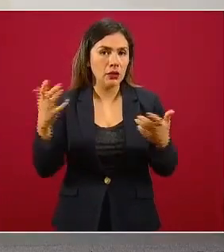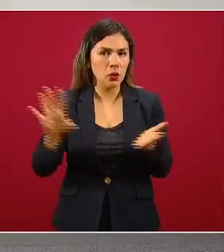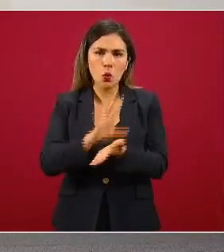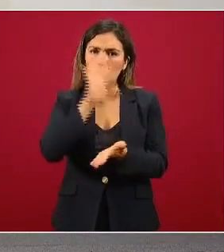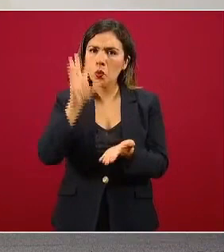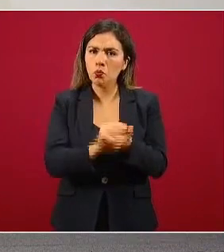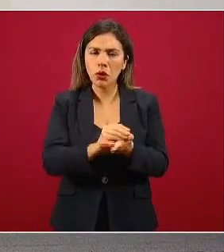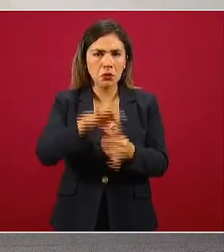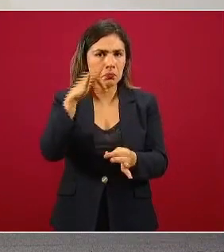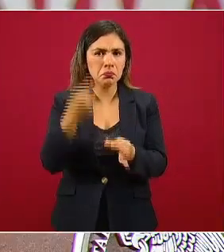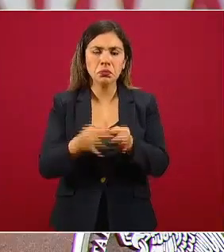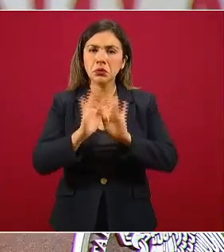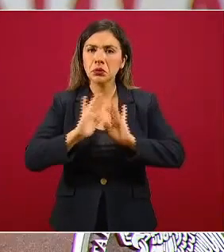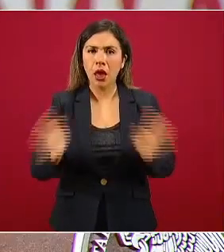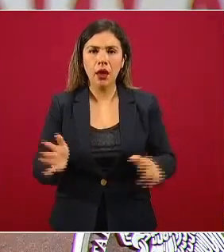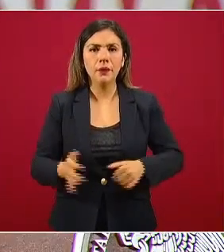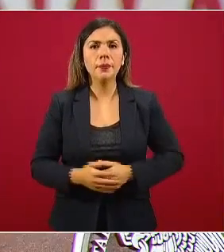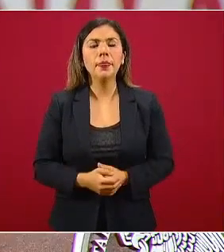cabalmente,